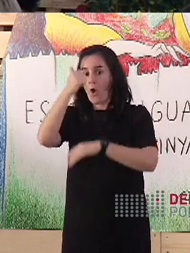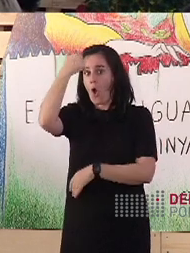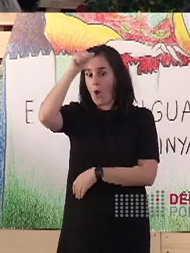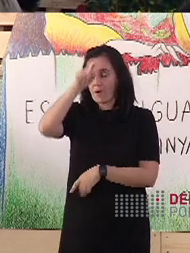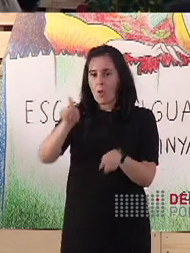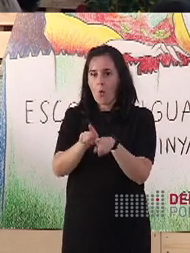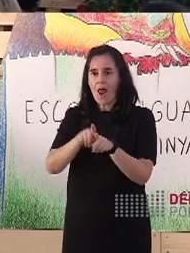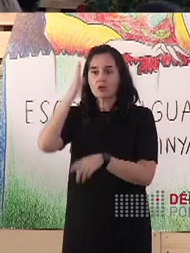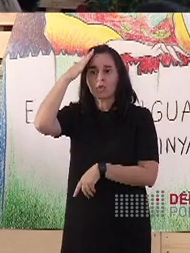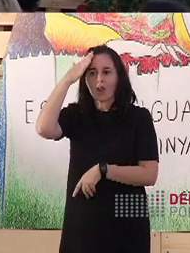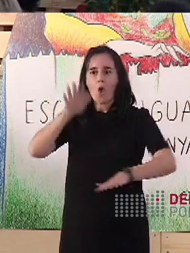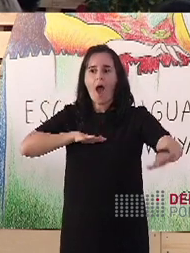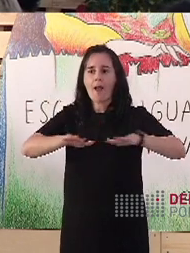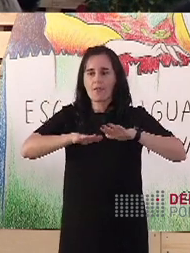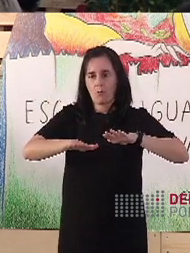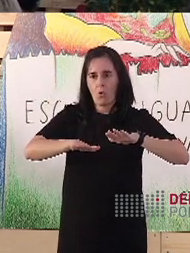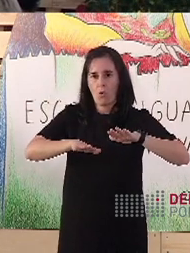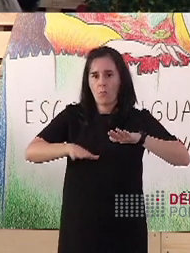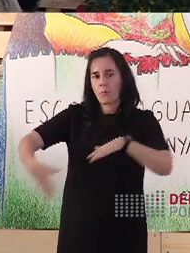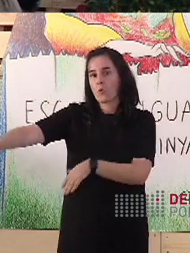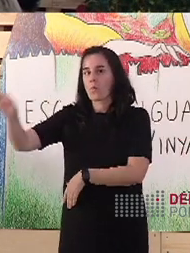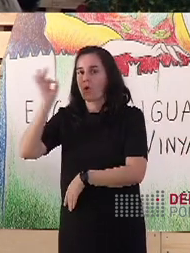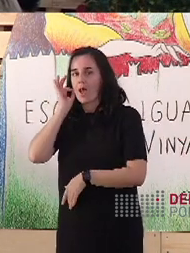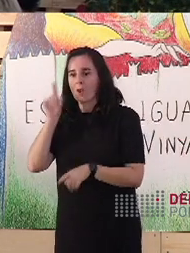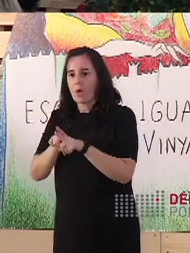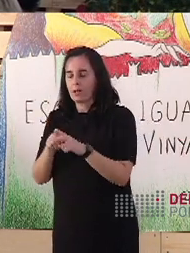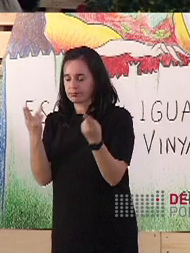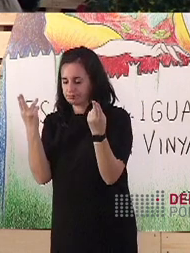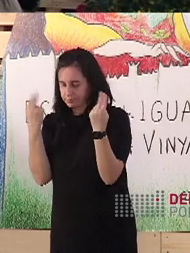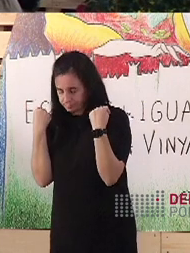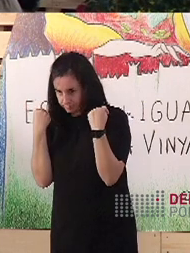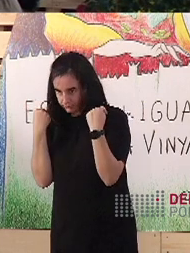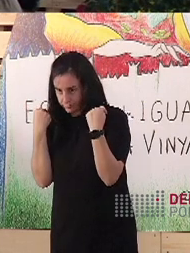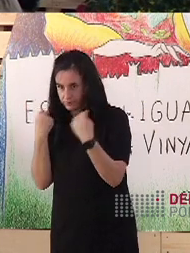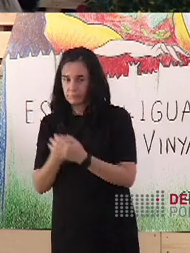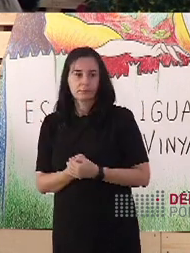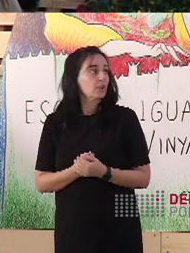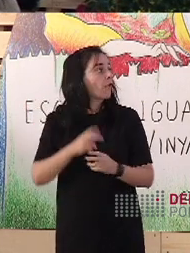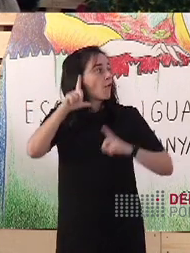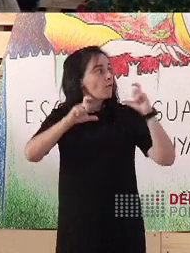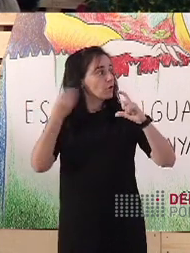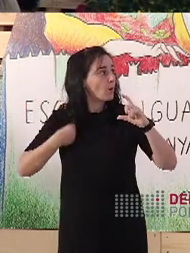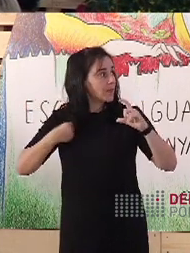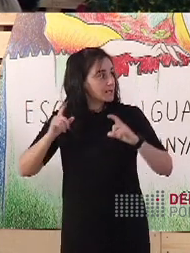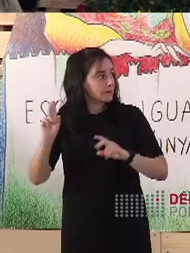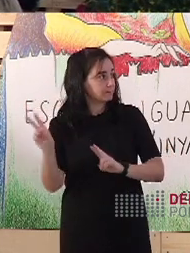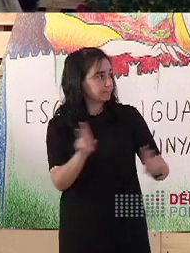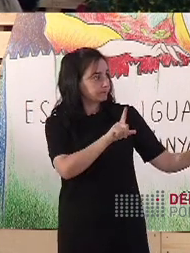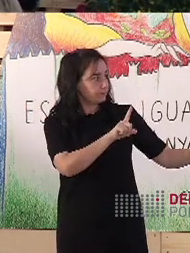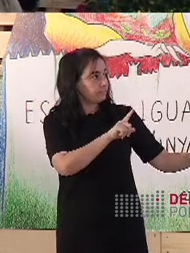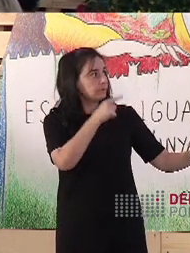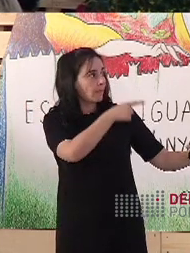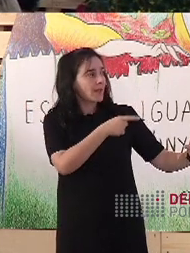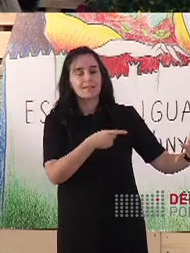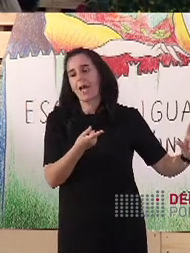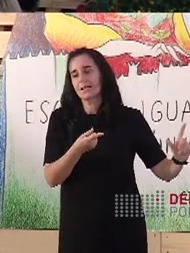es el sujeto activo y la mujer es la sumisa. Esta foto la ponemos, tiene un porqué, es del